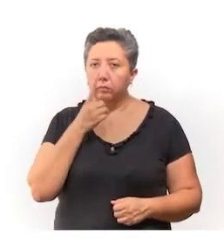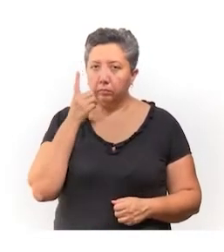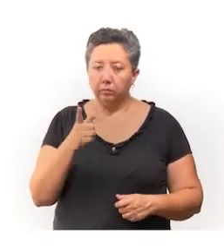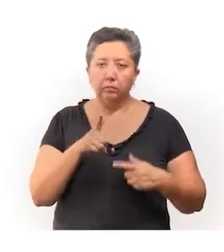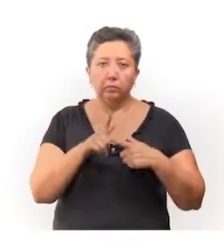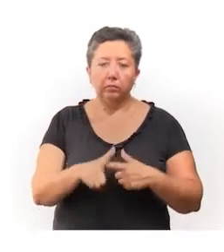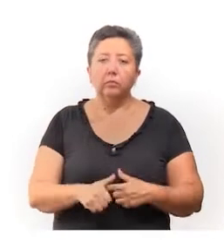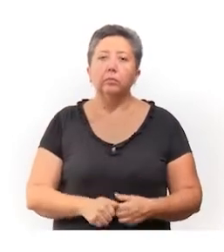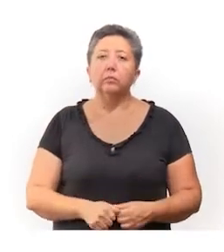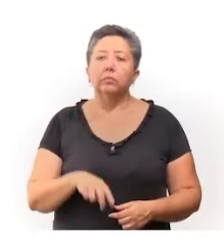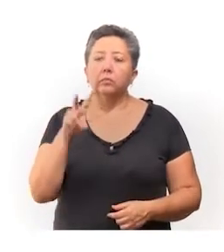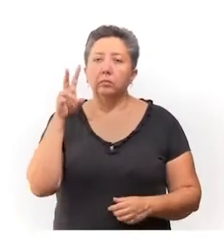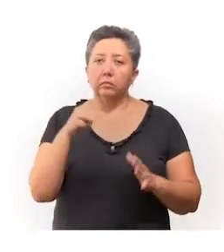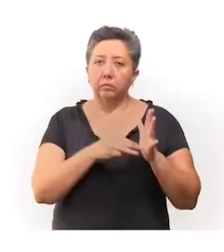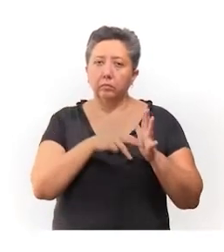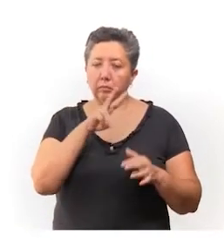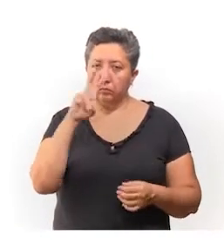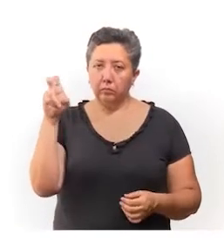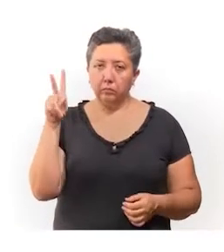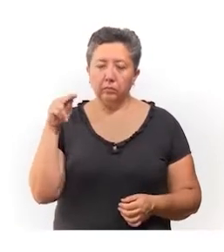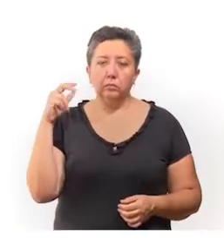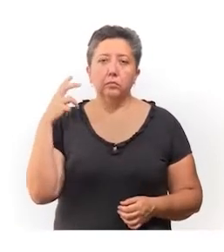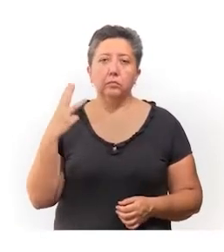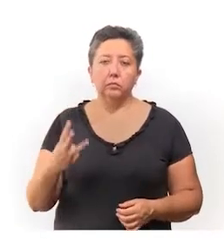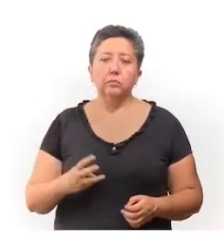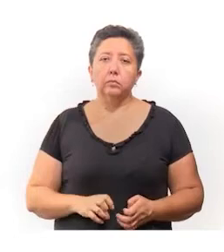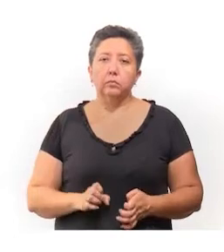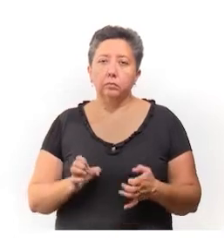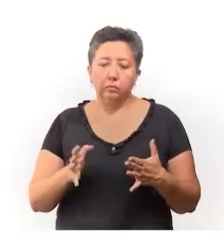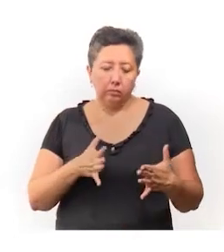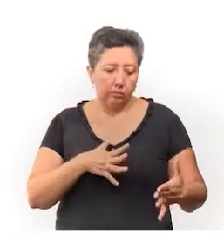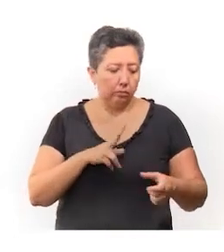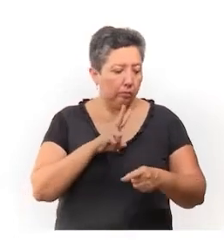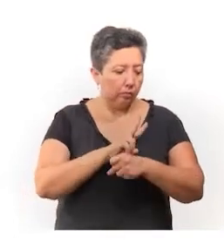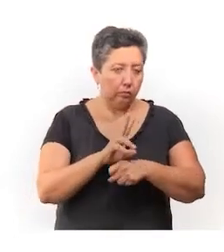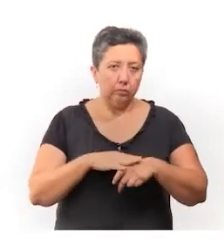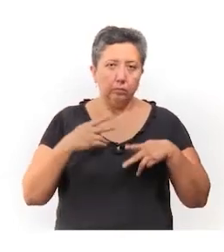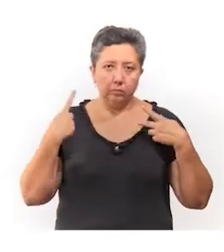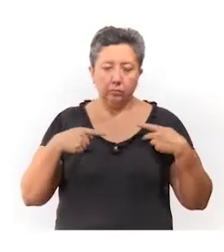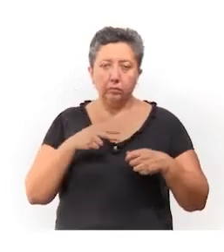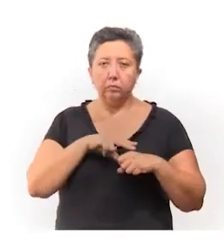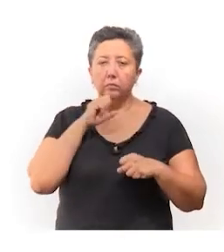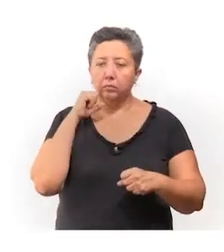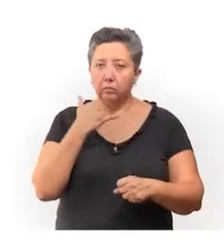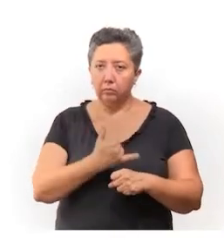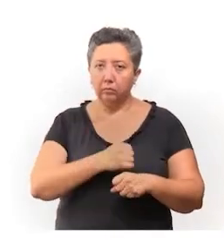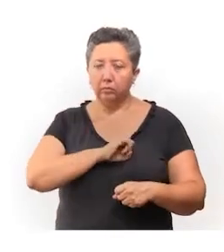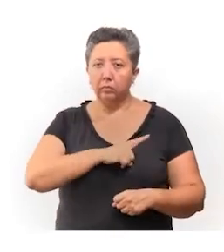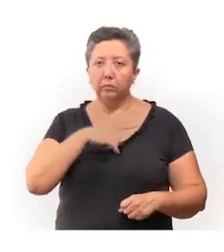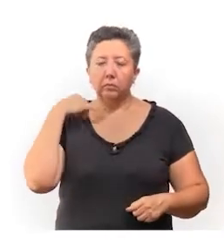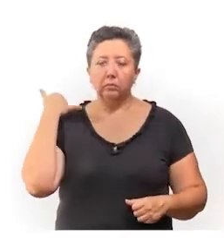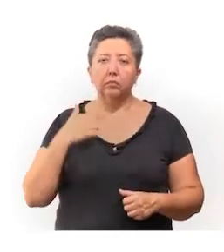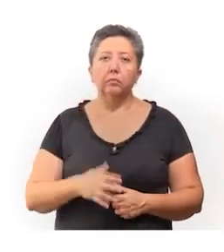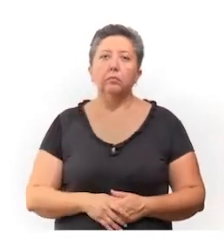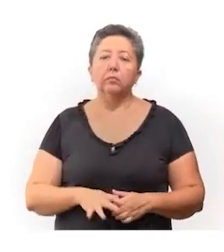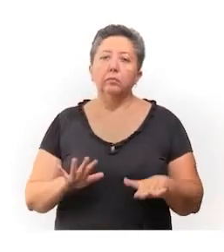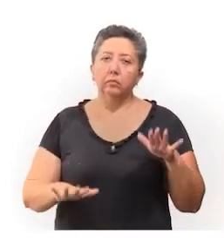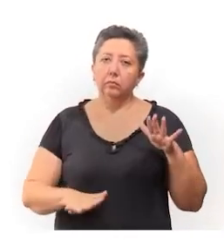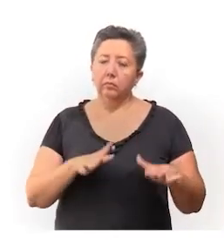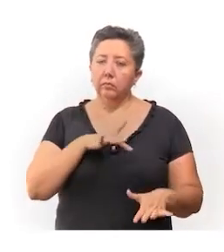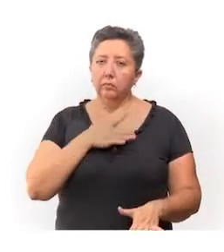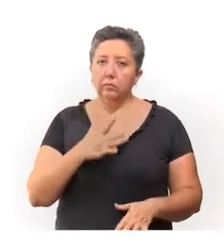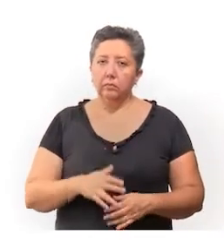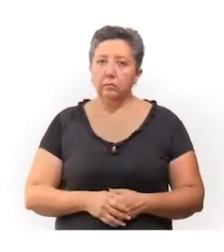casos activos, 2.283 están estables, aislados, monitoreados por personal médico de la Secretaría de Salud.